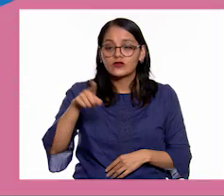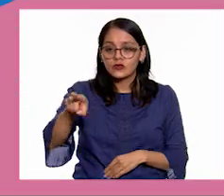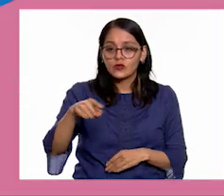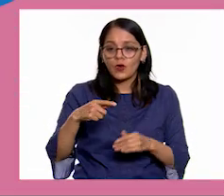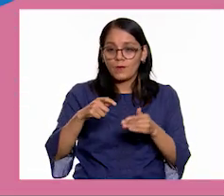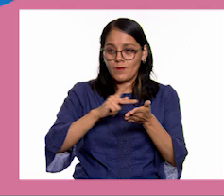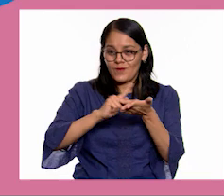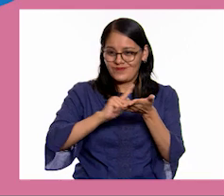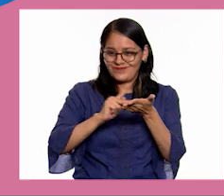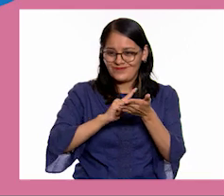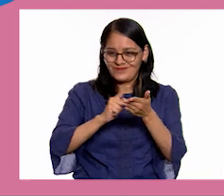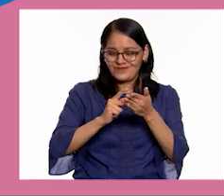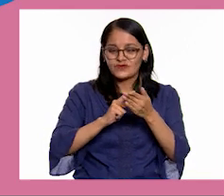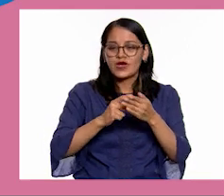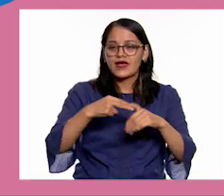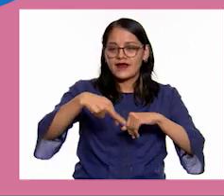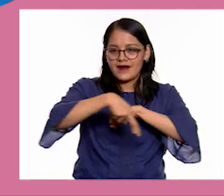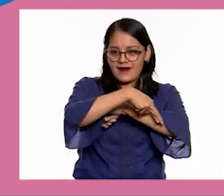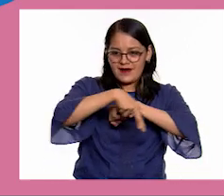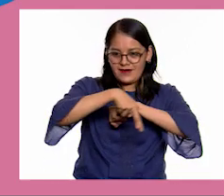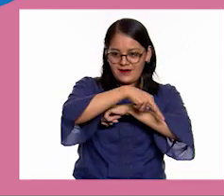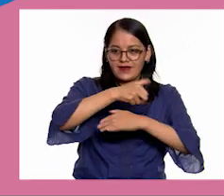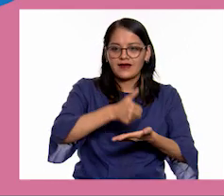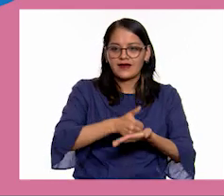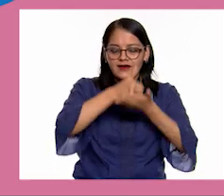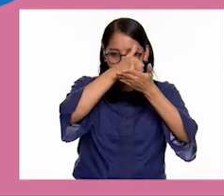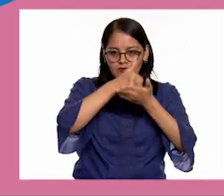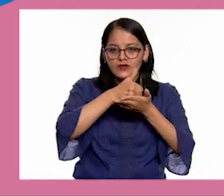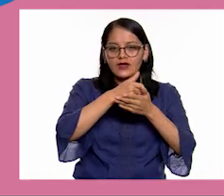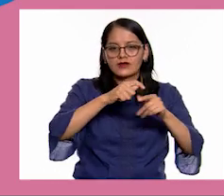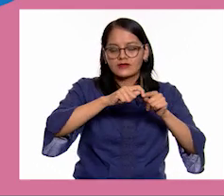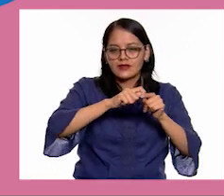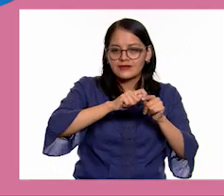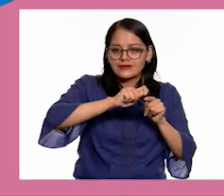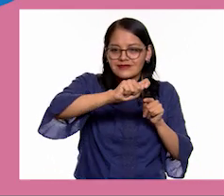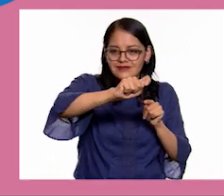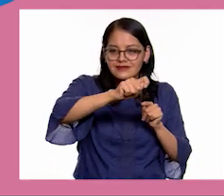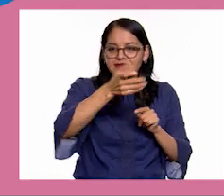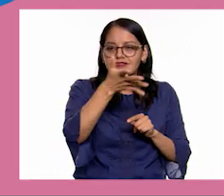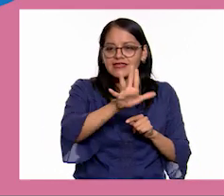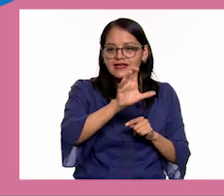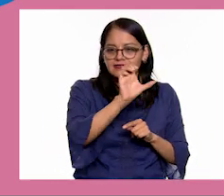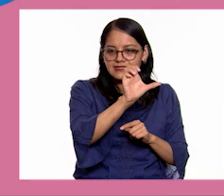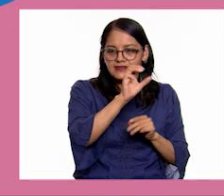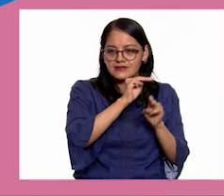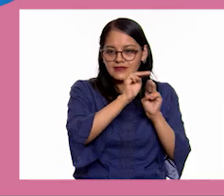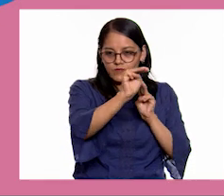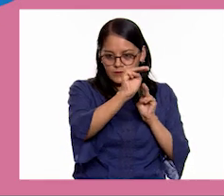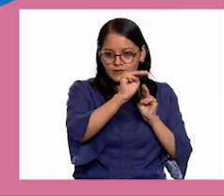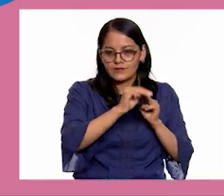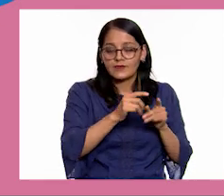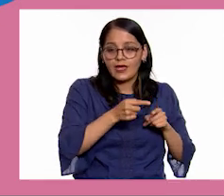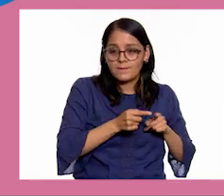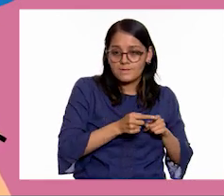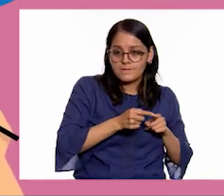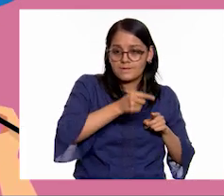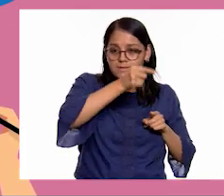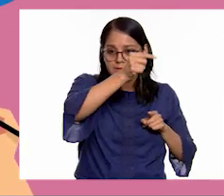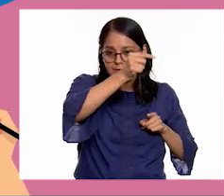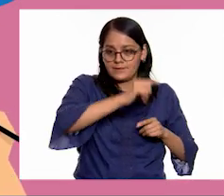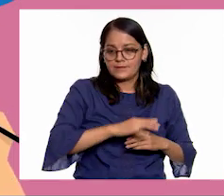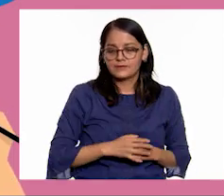el plumón o la pluma y con ayuda de la regla 10 centímetros de largo, partiendo de abajo hacia